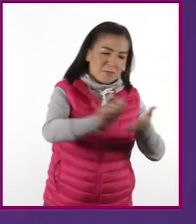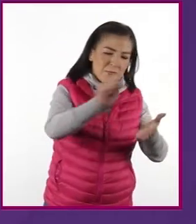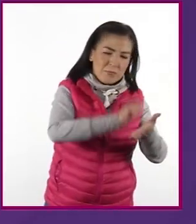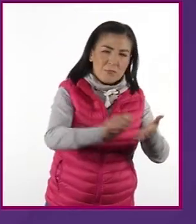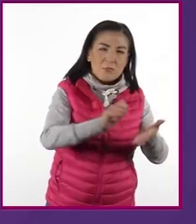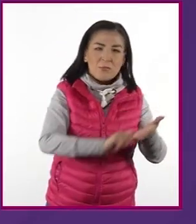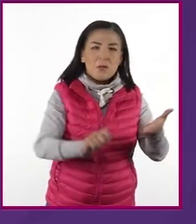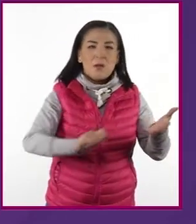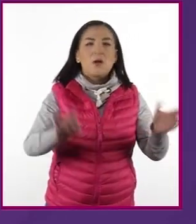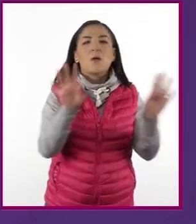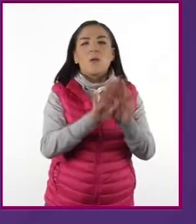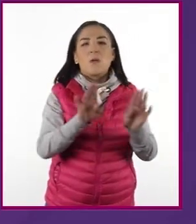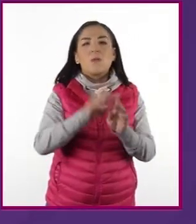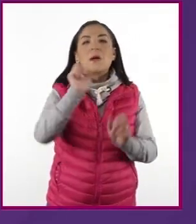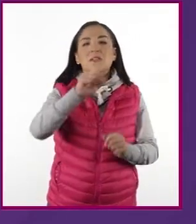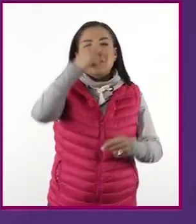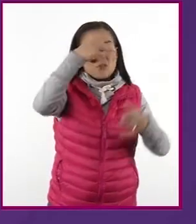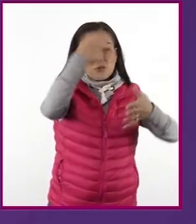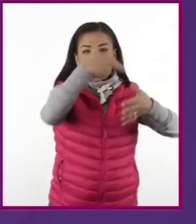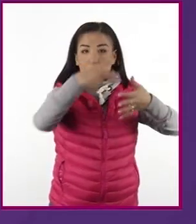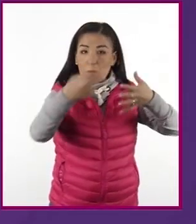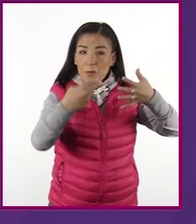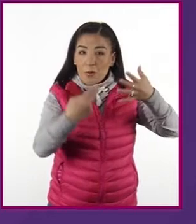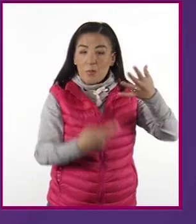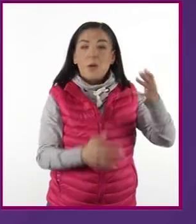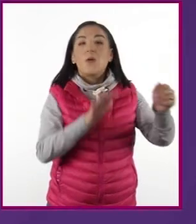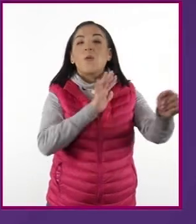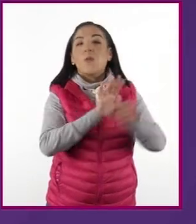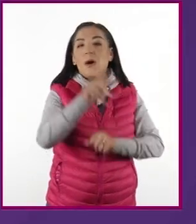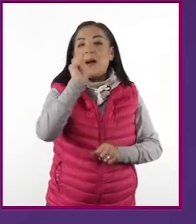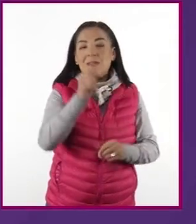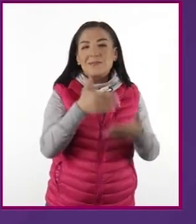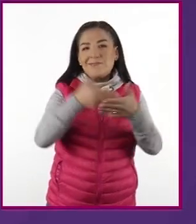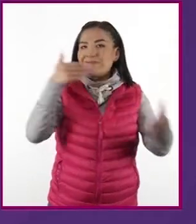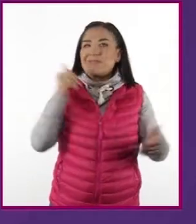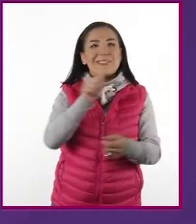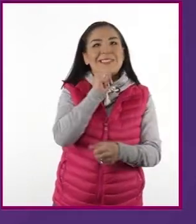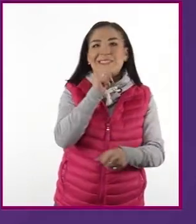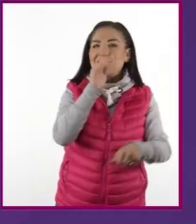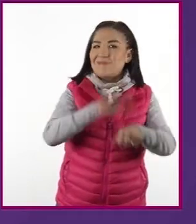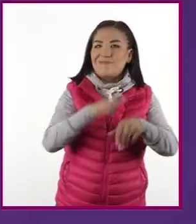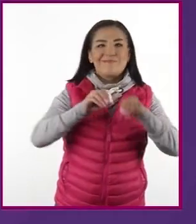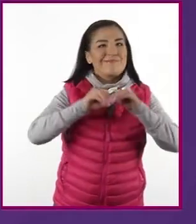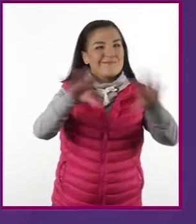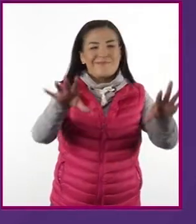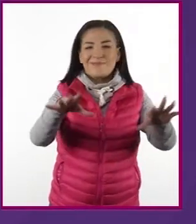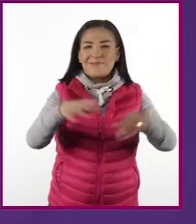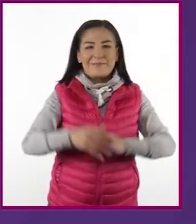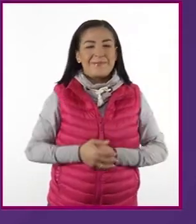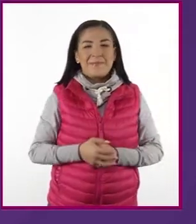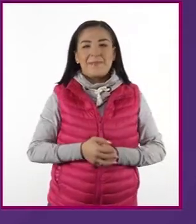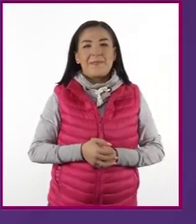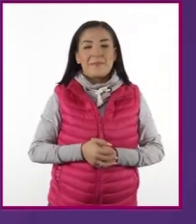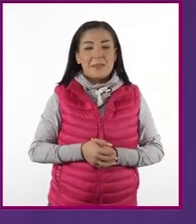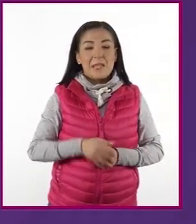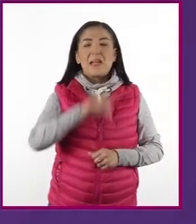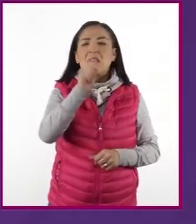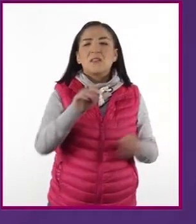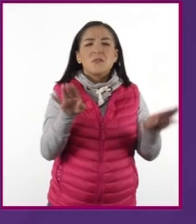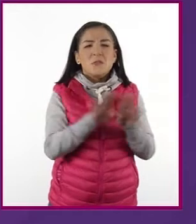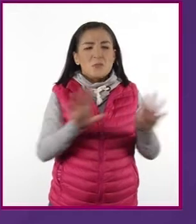habían aparecido antes publicados juntos. Su concurrencia describe una